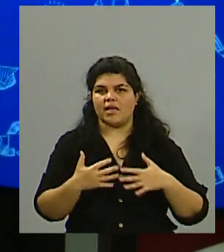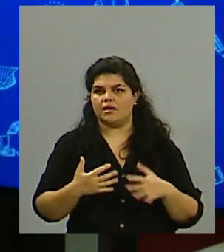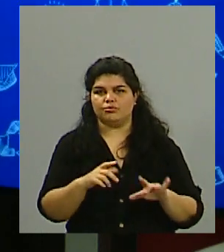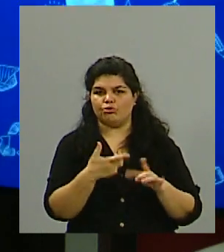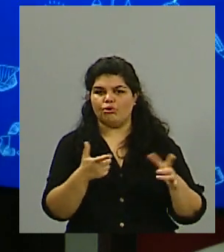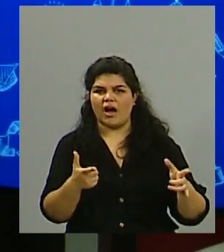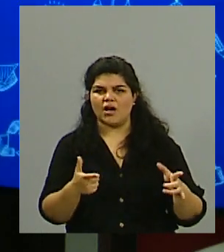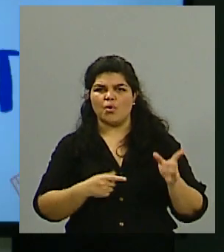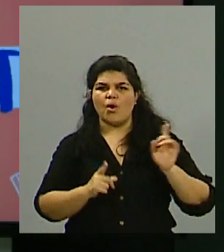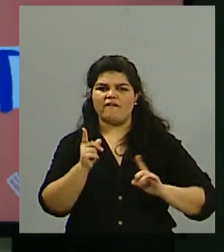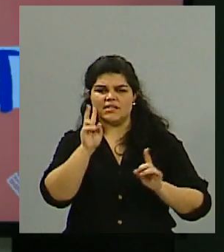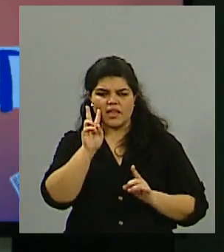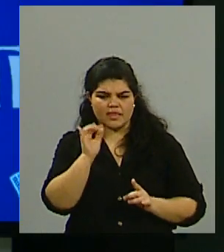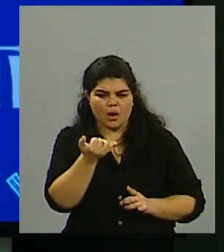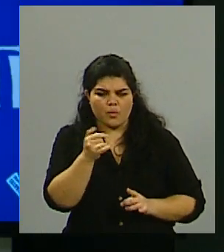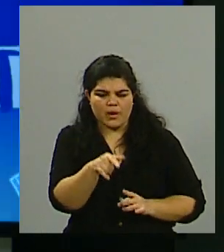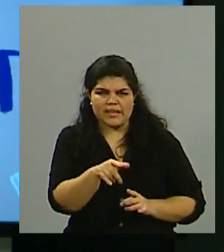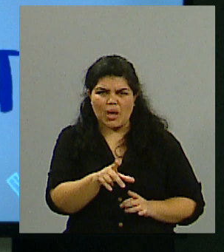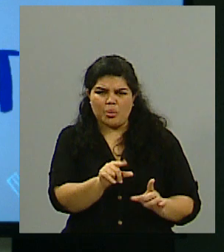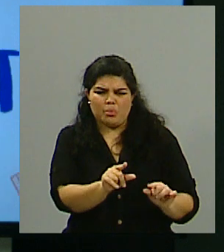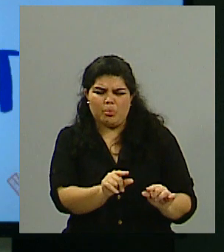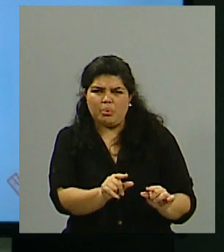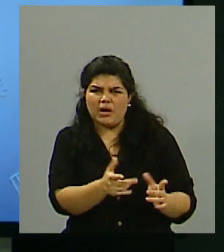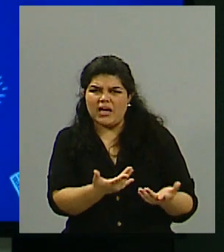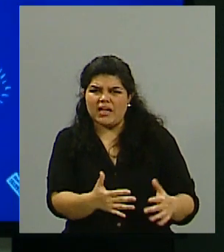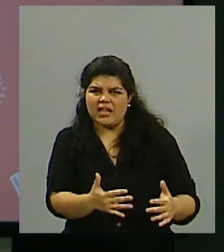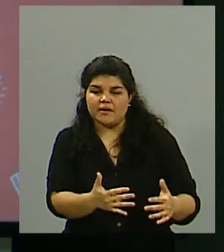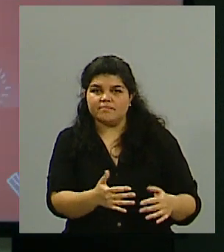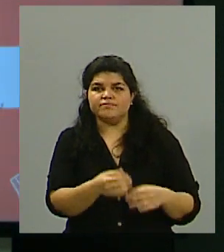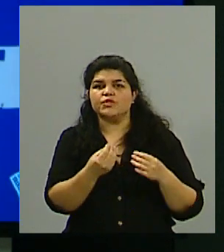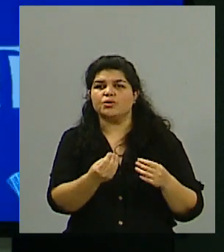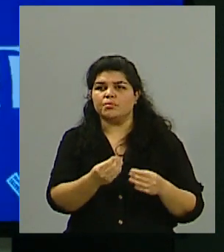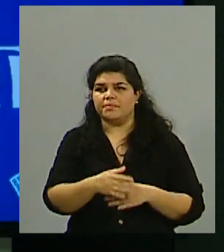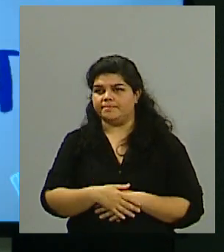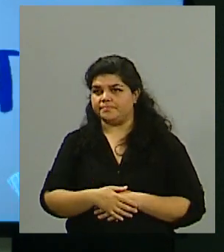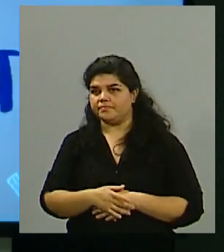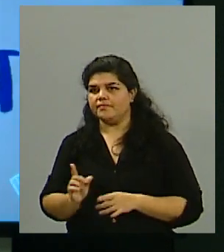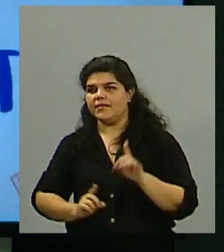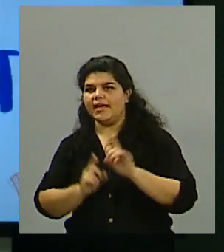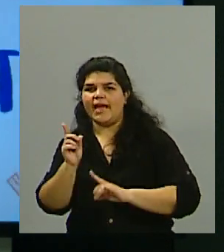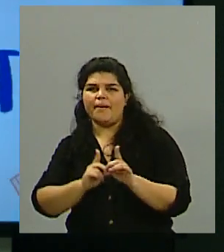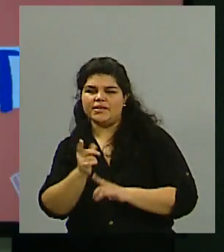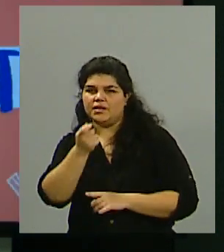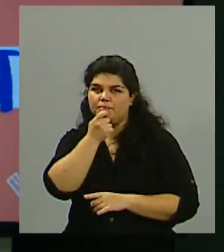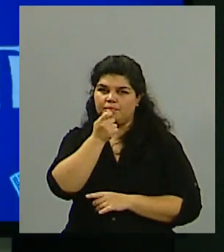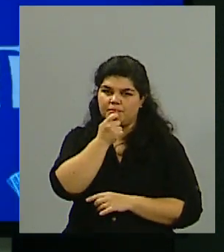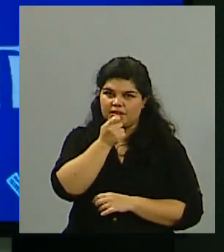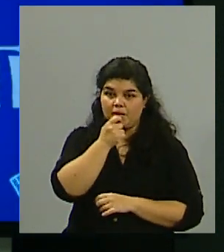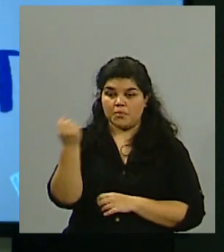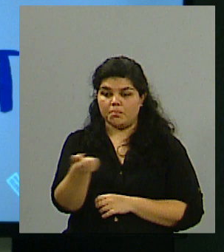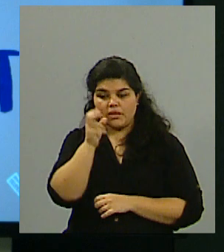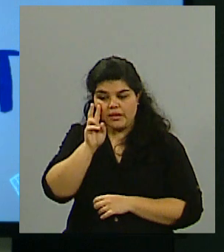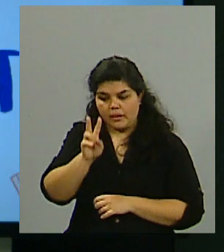duele? En realidad el consejo es que no tomen como algo normal cuando por ahí nos llama la atención alguna situación en nuestro